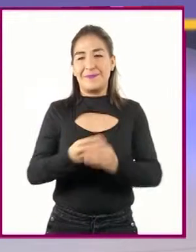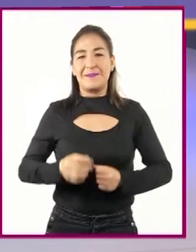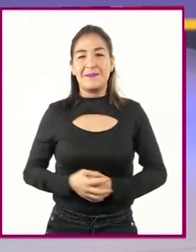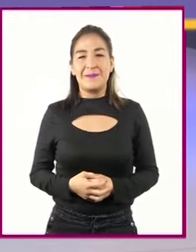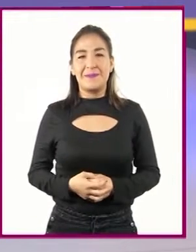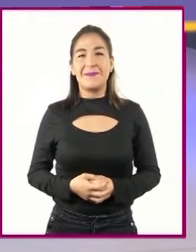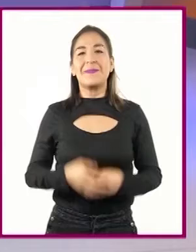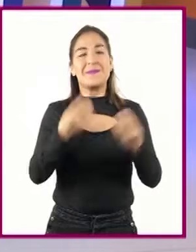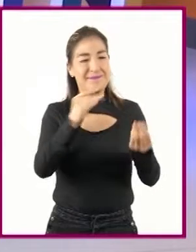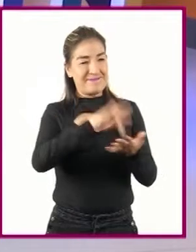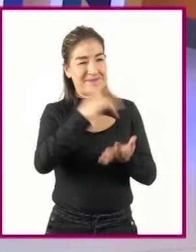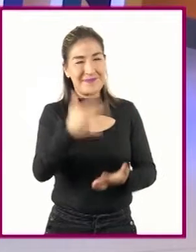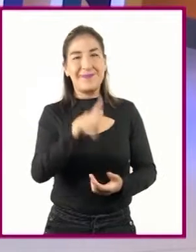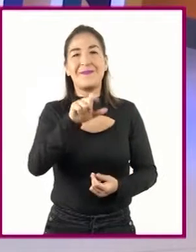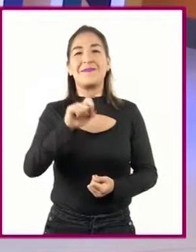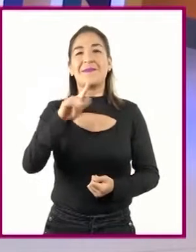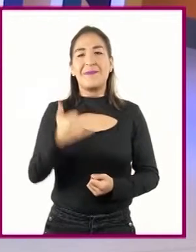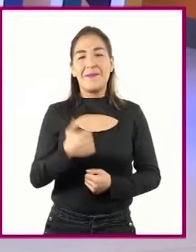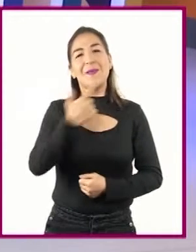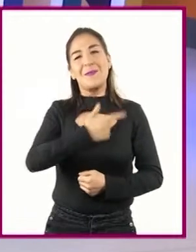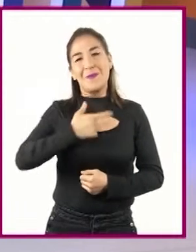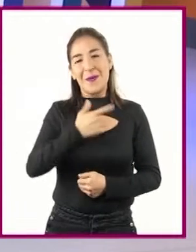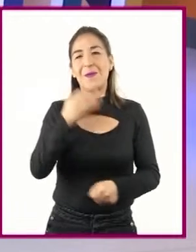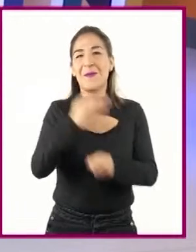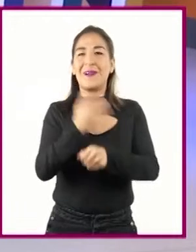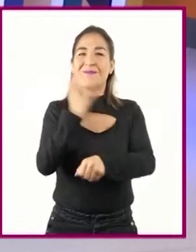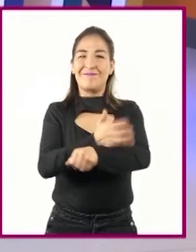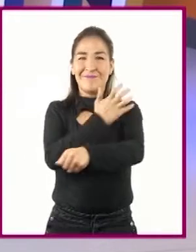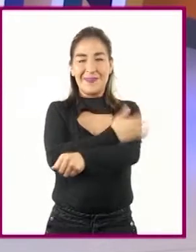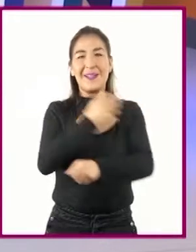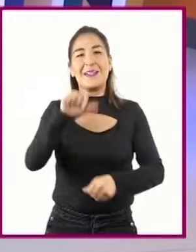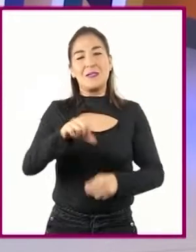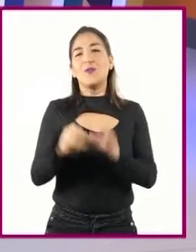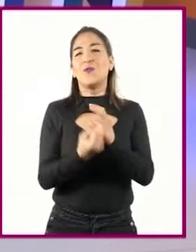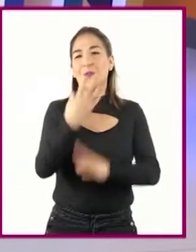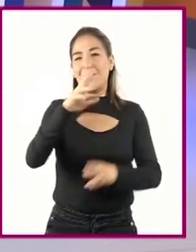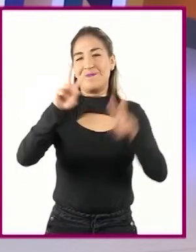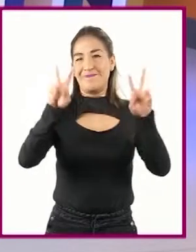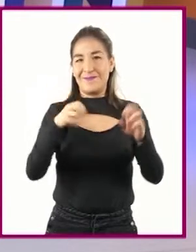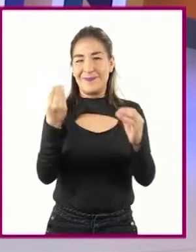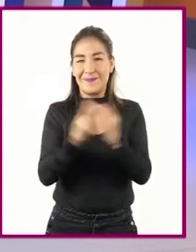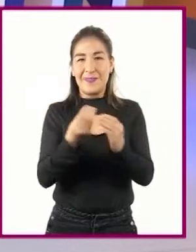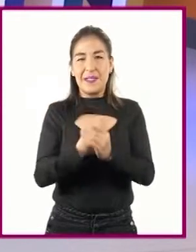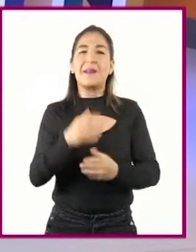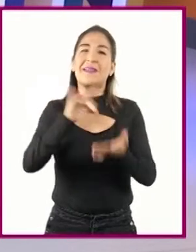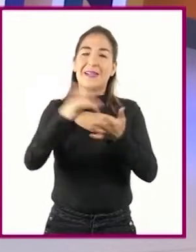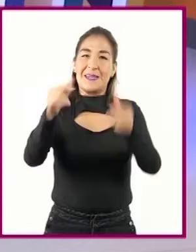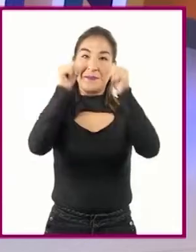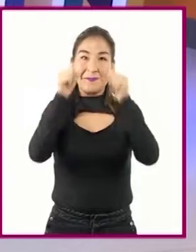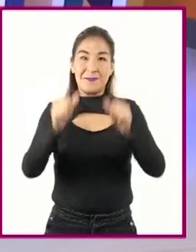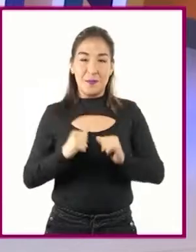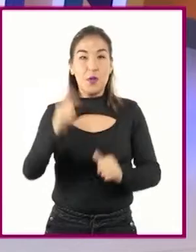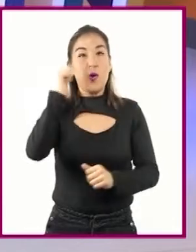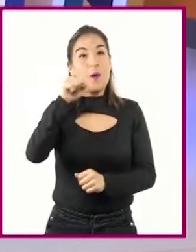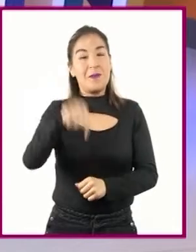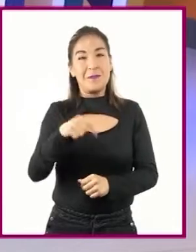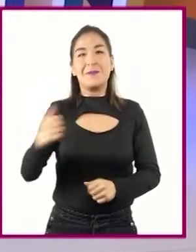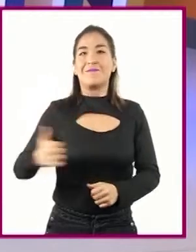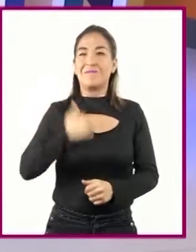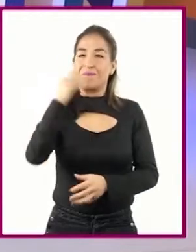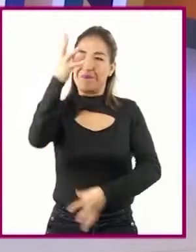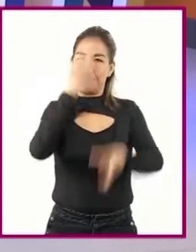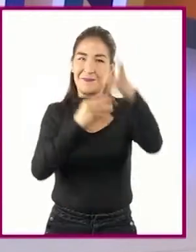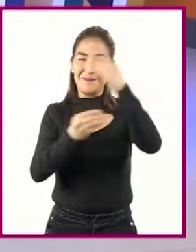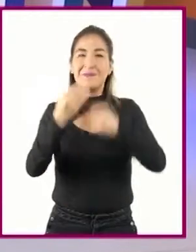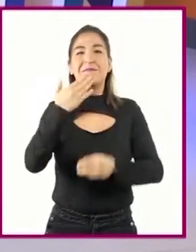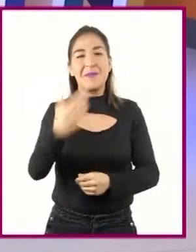sesión. Gracias, Leslie. Me complace mucho acompañarles en esta nueva sesión. Les agradezco su atención. Espero que la lección sea